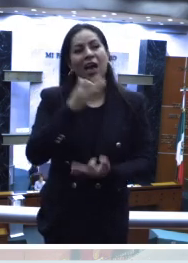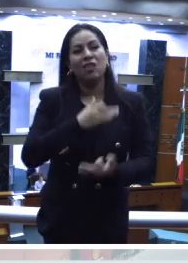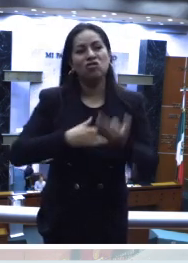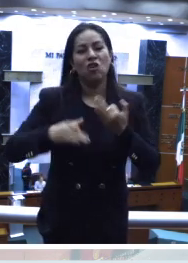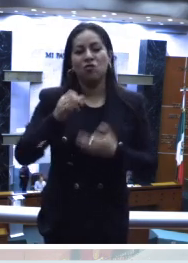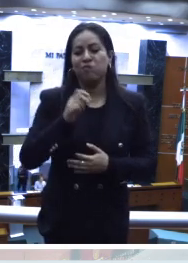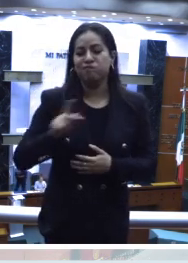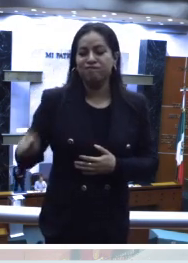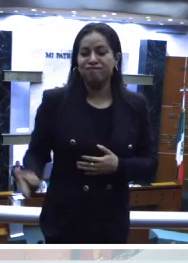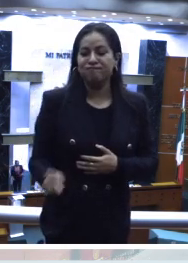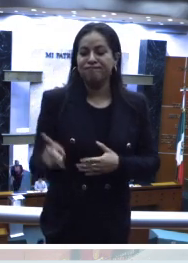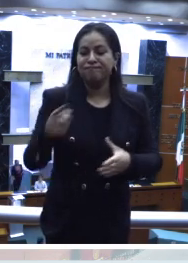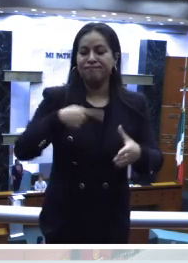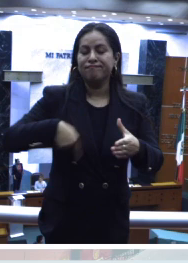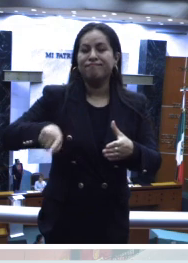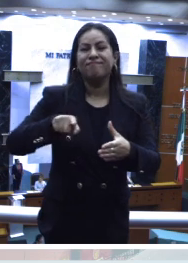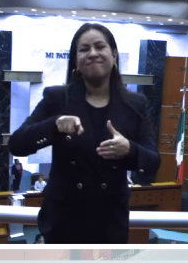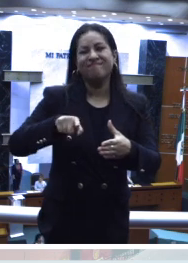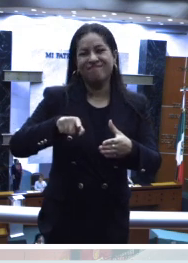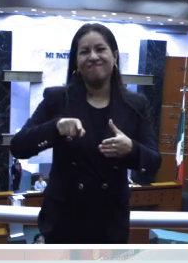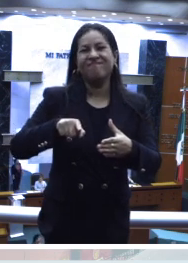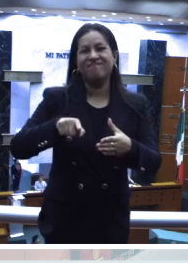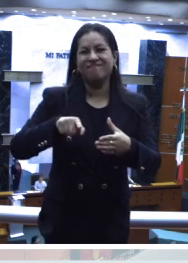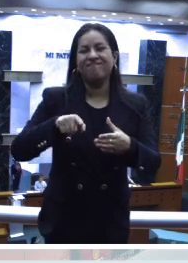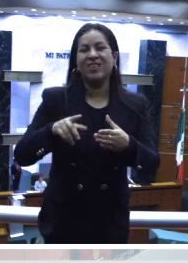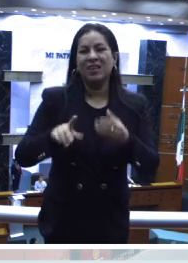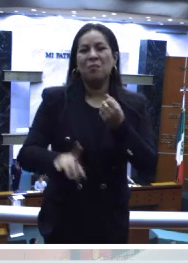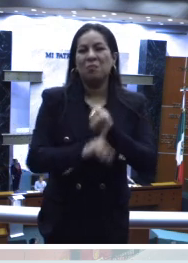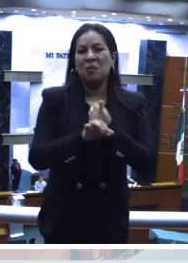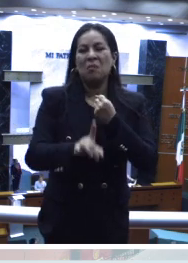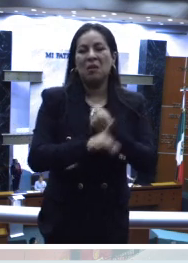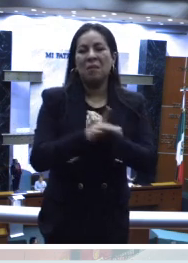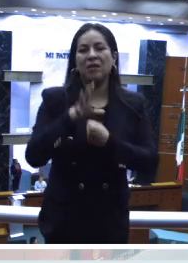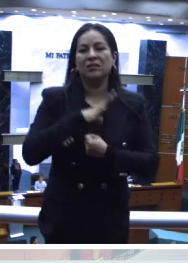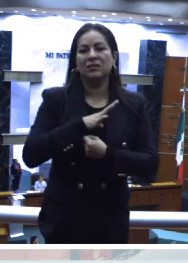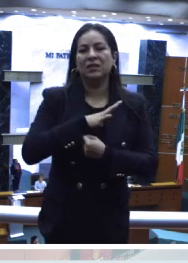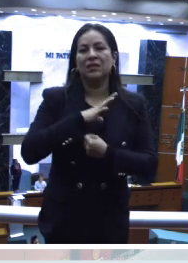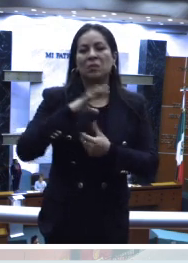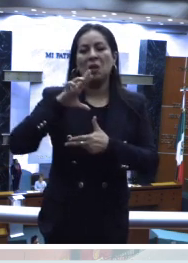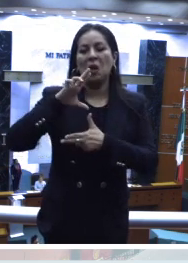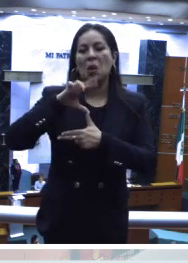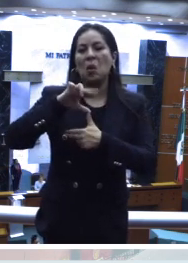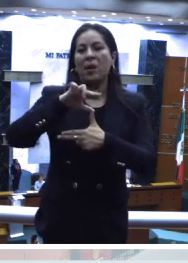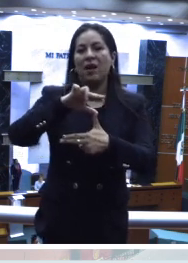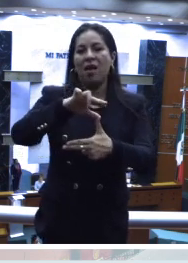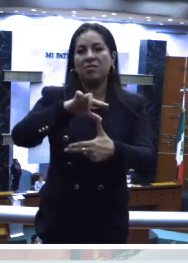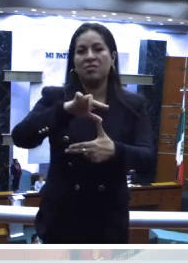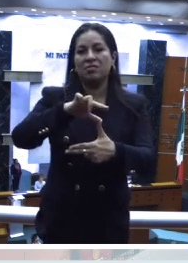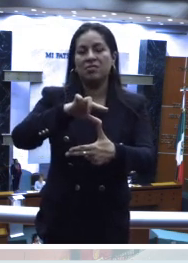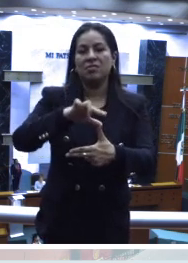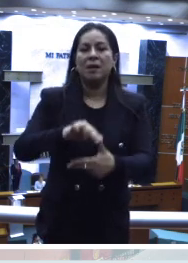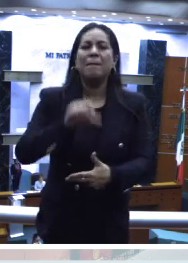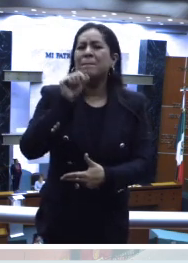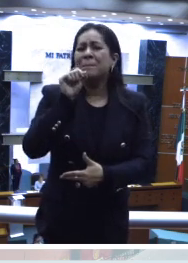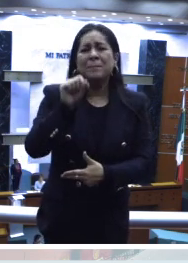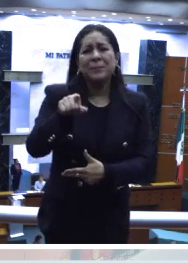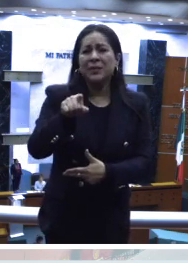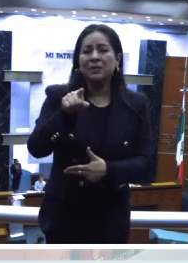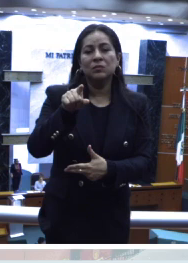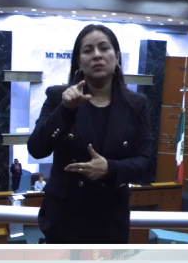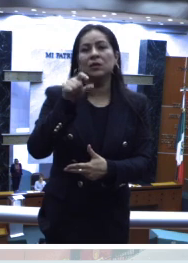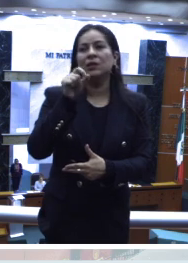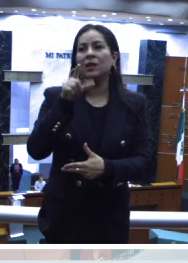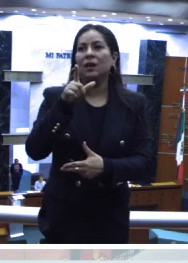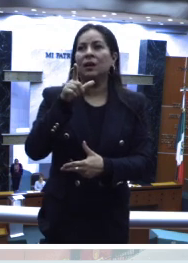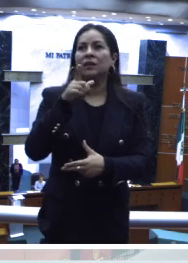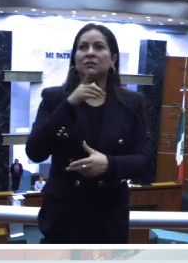población que está siendo afectada por el huracán John y por supuesto a sus remanentes